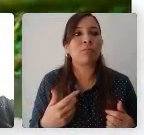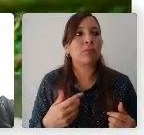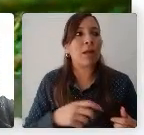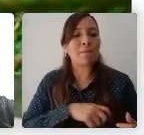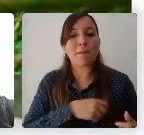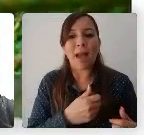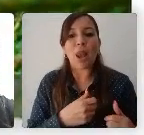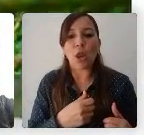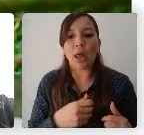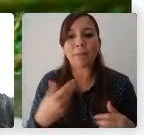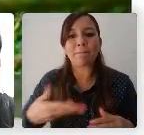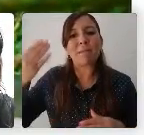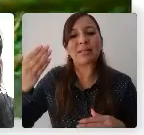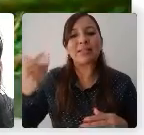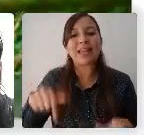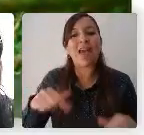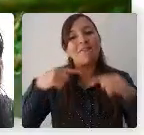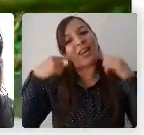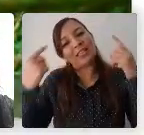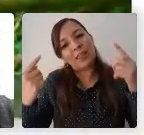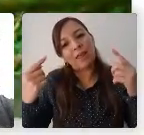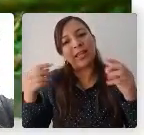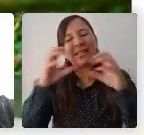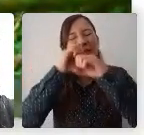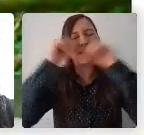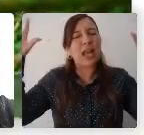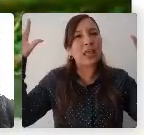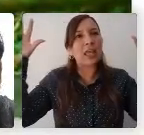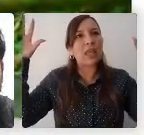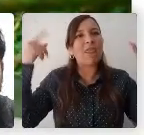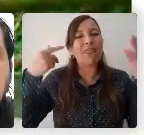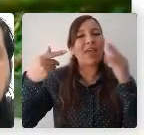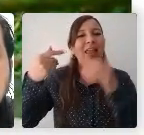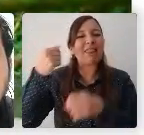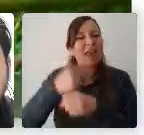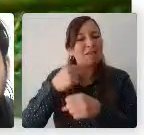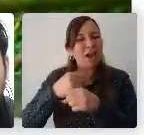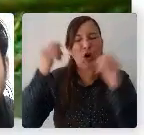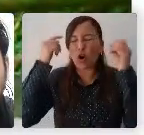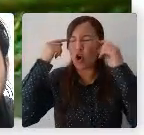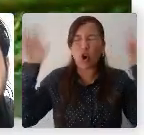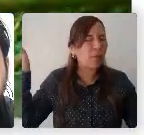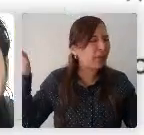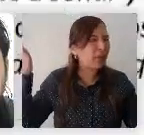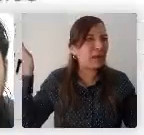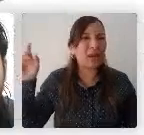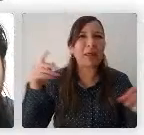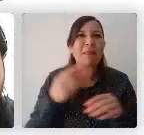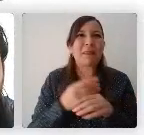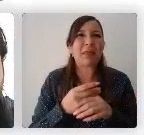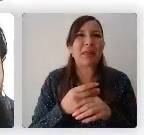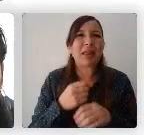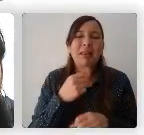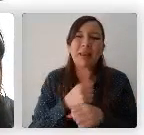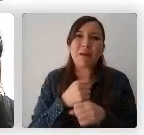aquellos momentos que nos hacen felices, ¿no? Desconectarnos para poder conectarnos, para poder estar justamente en cada viaje con